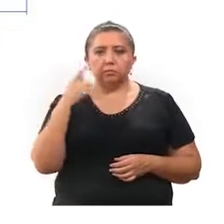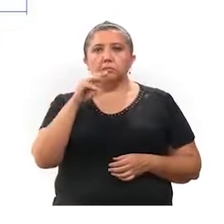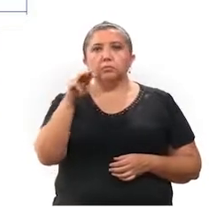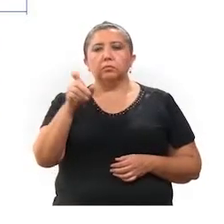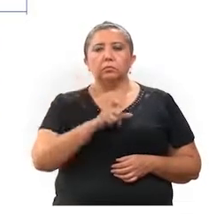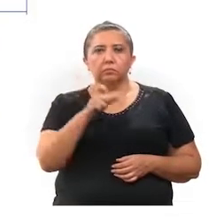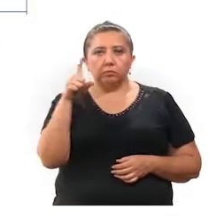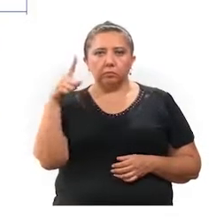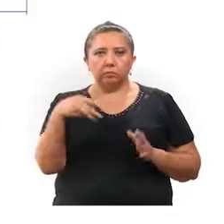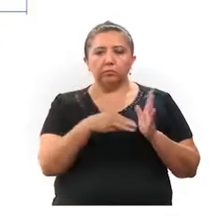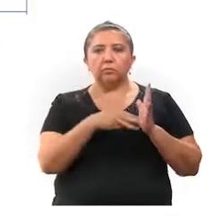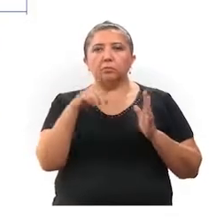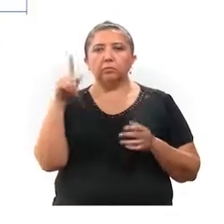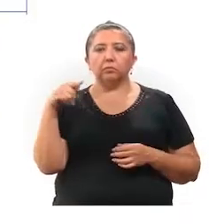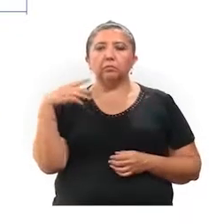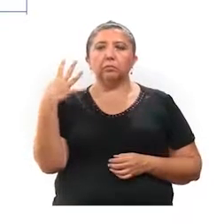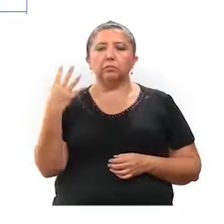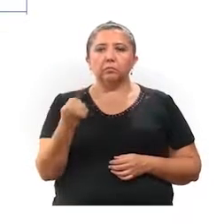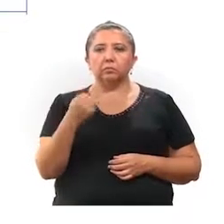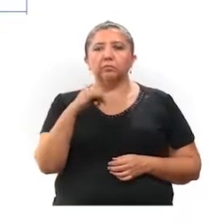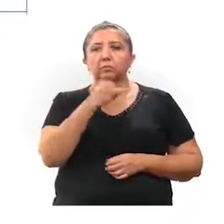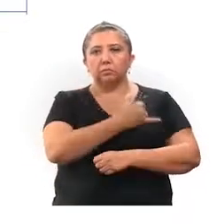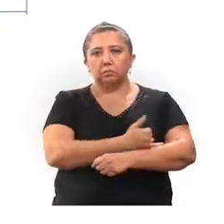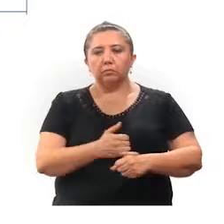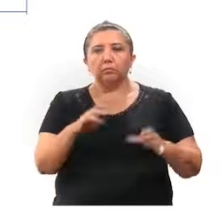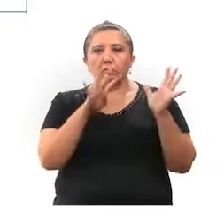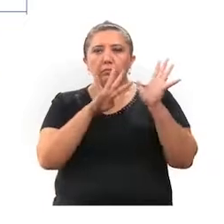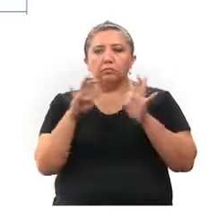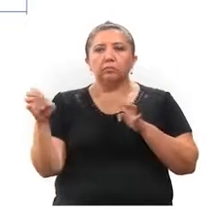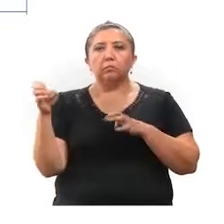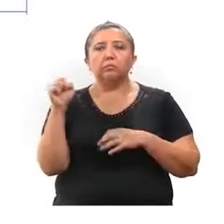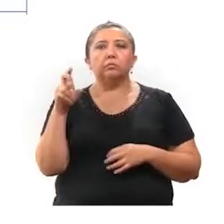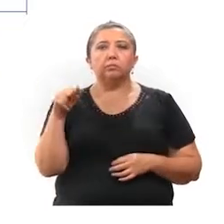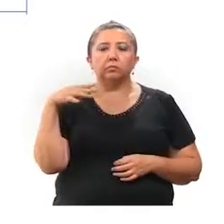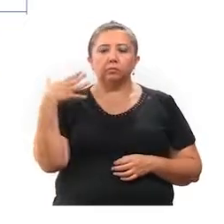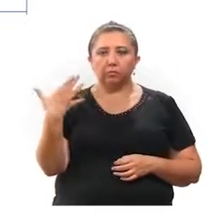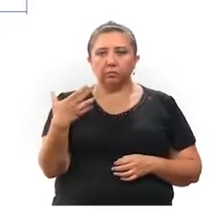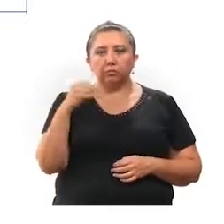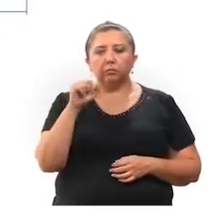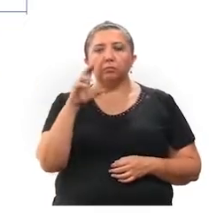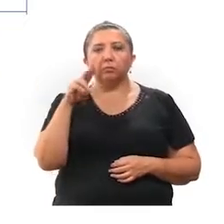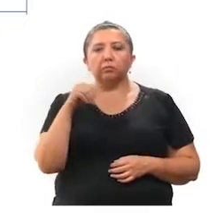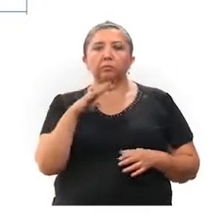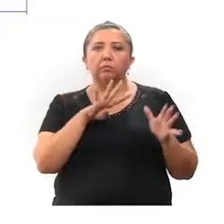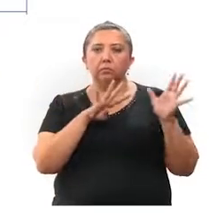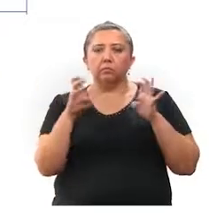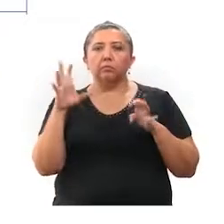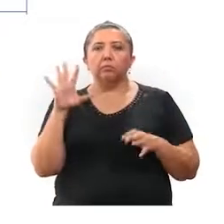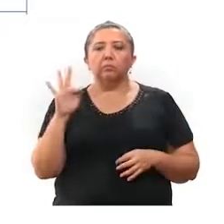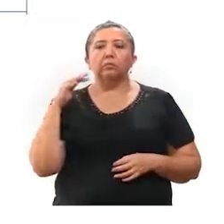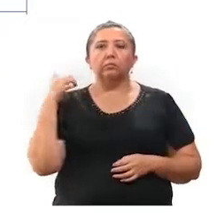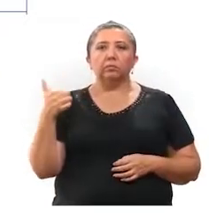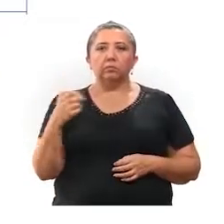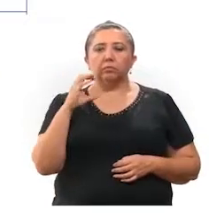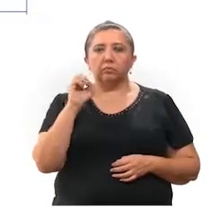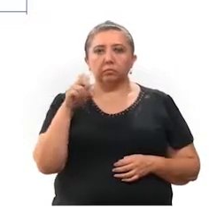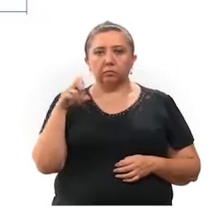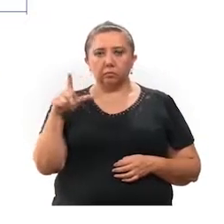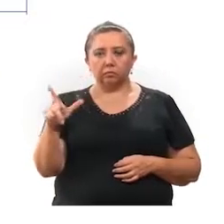Maxcanú 1.079, Izamal 985, Acanqué 946,